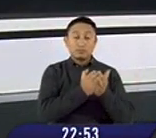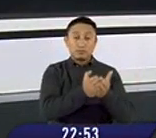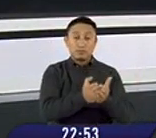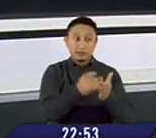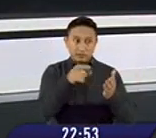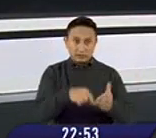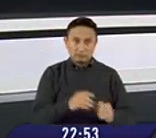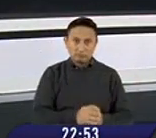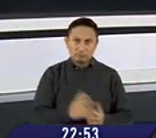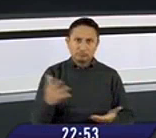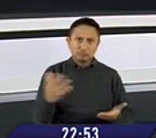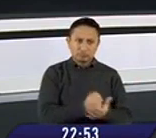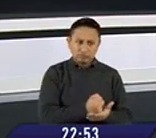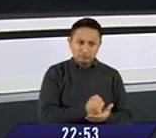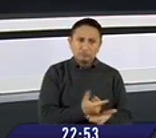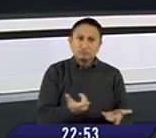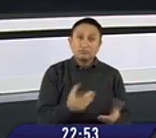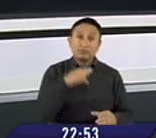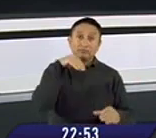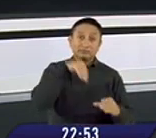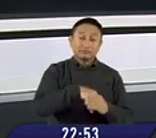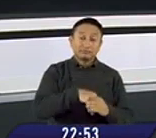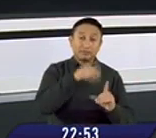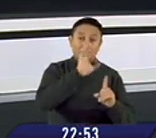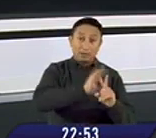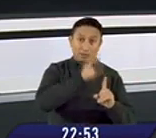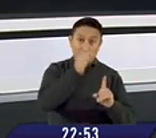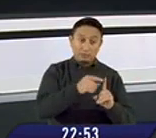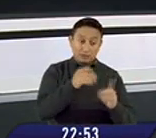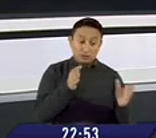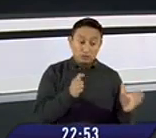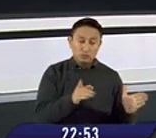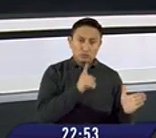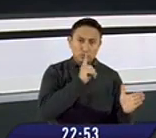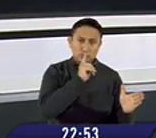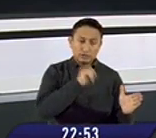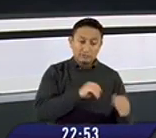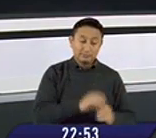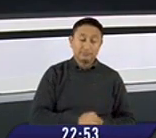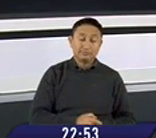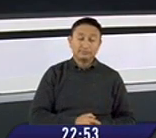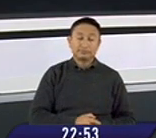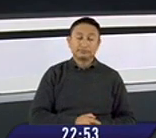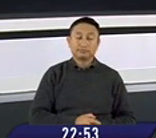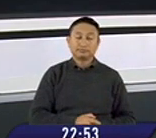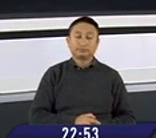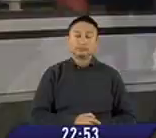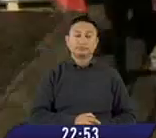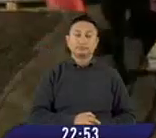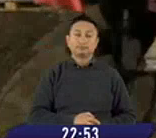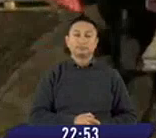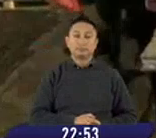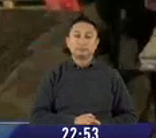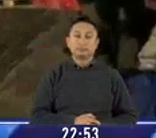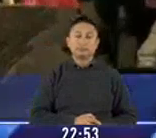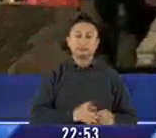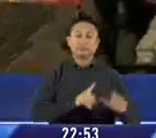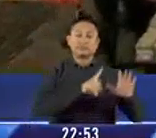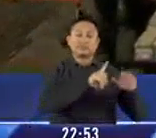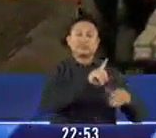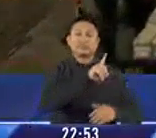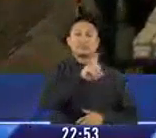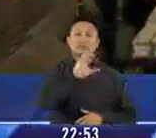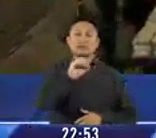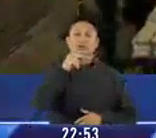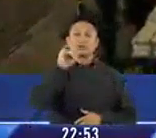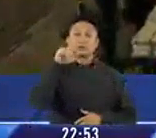Mersin. El alcaloide estaba camuflado en cajas de banano procedentes del Ecuador. Fueron 610